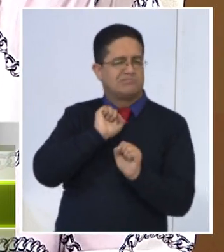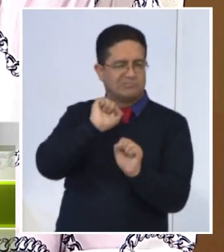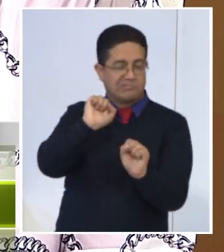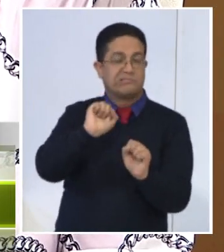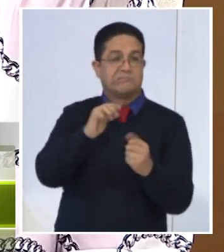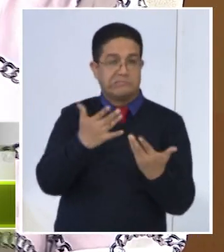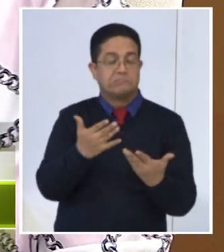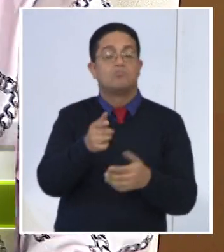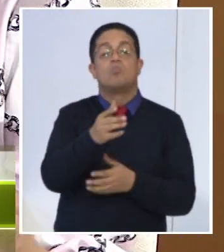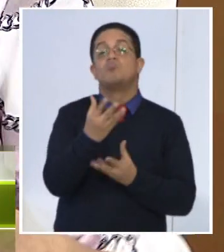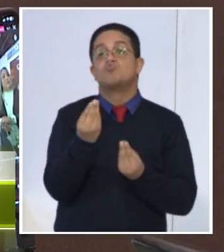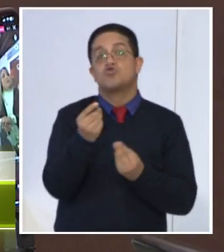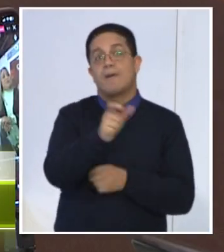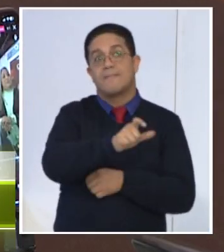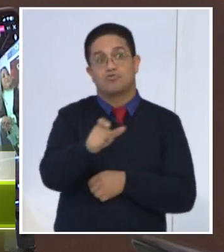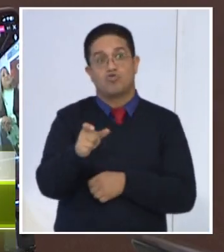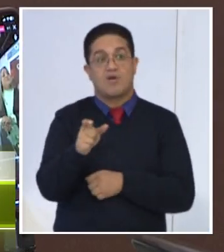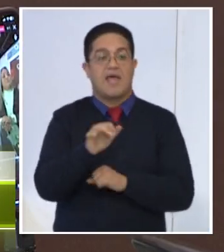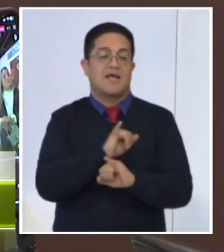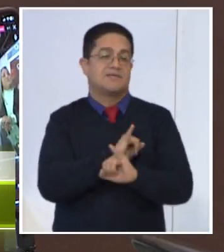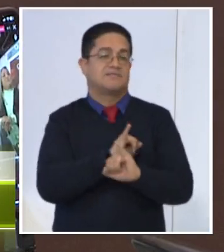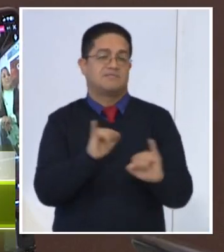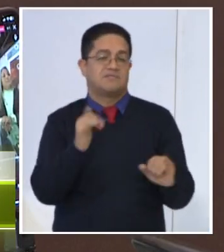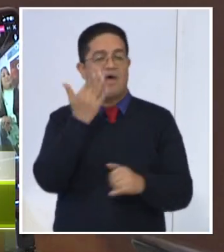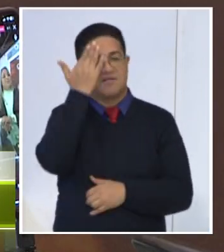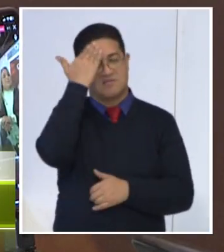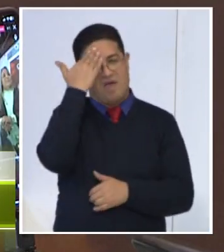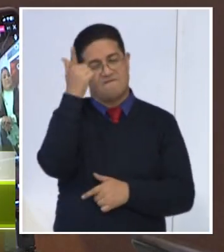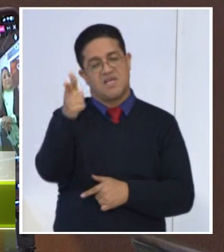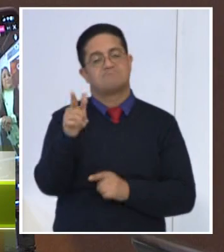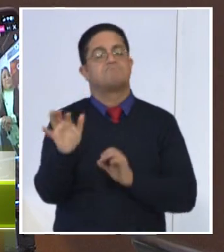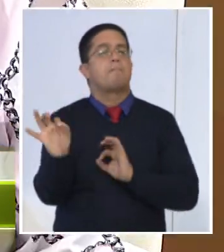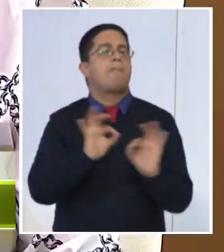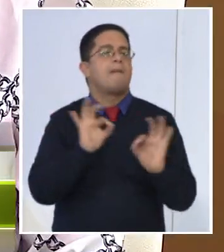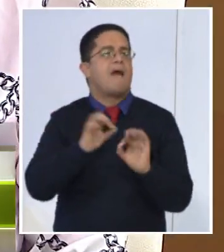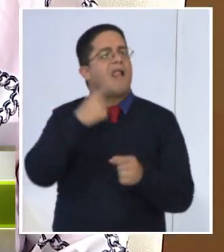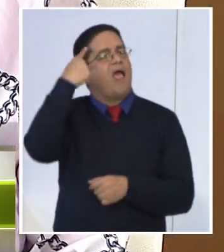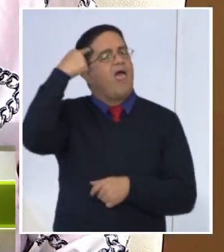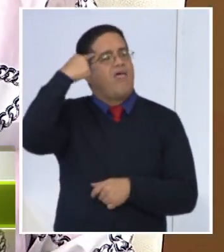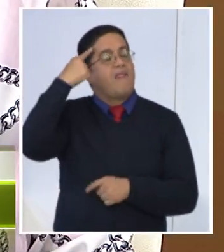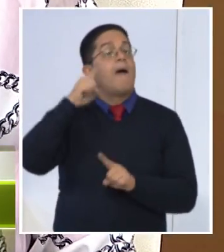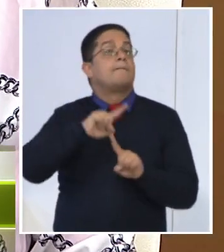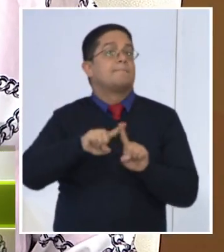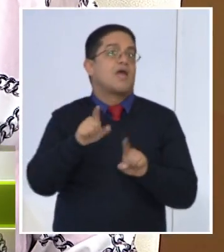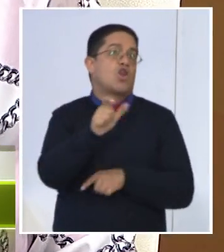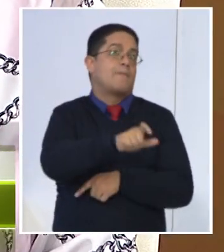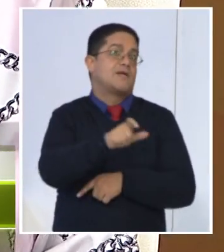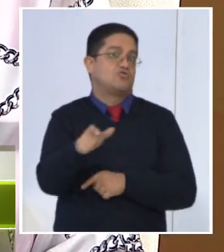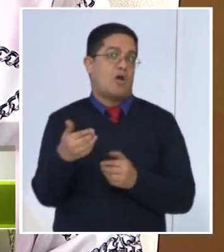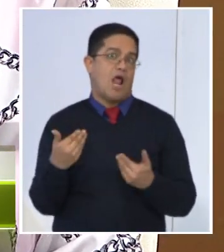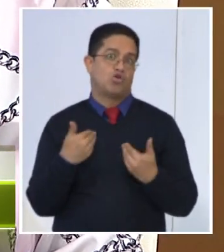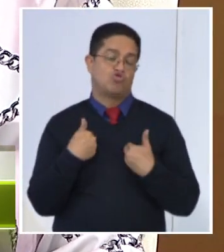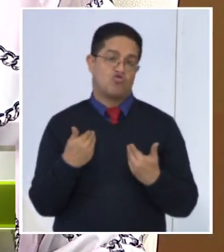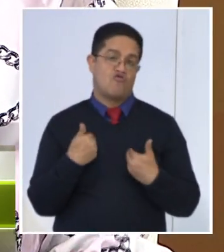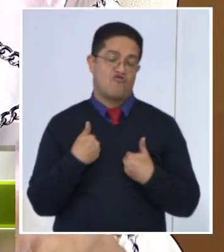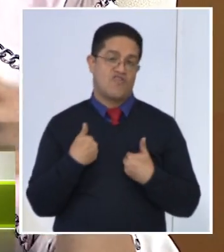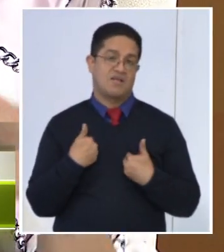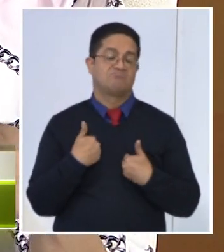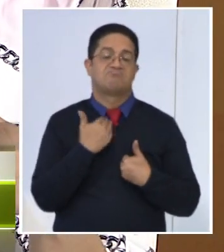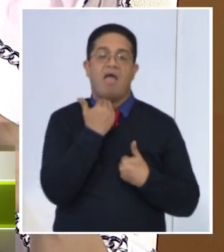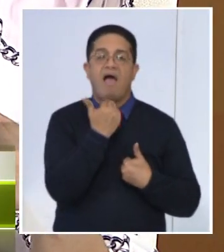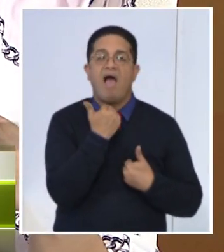cierto de que muchas personas que son alérgicas ya están como que preparadas mentalmente, pero hay personas que sufren también de algún